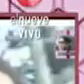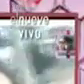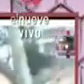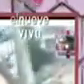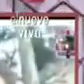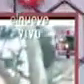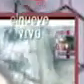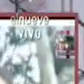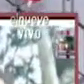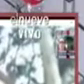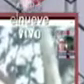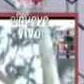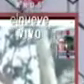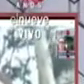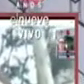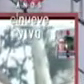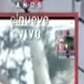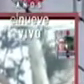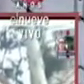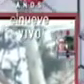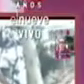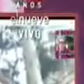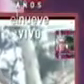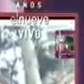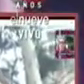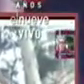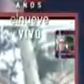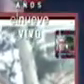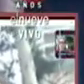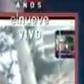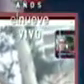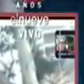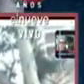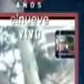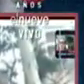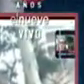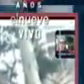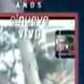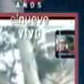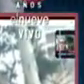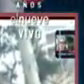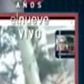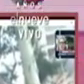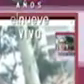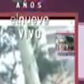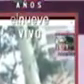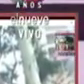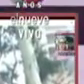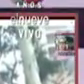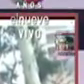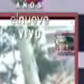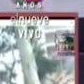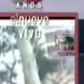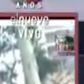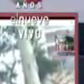la situación que se vive, porque además de ser el país con Latinoamérica con mayor cantidad de casos, el 10º a nivel mundial, están atravesando una crisis